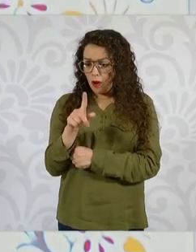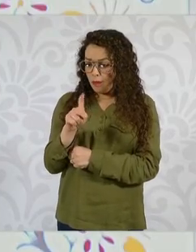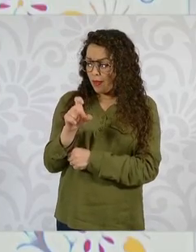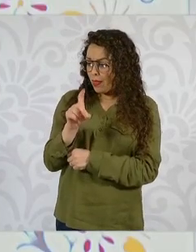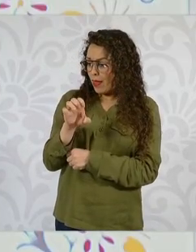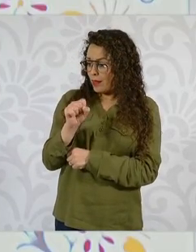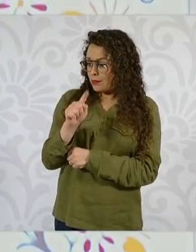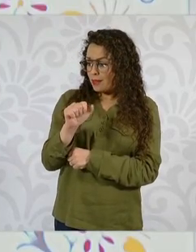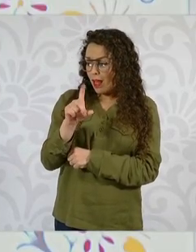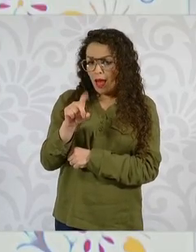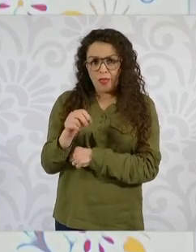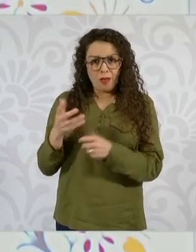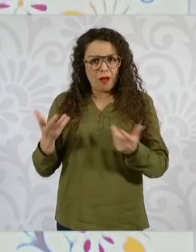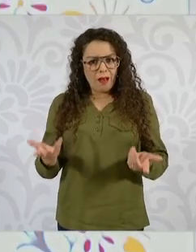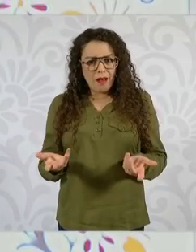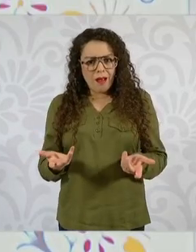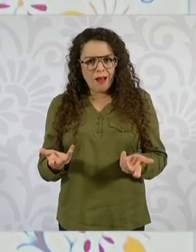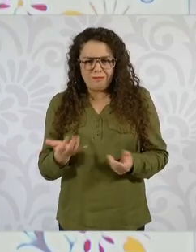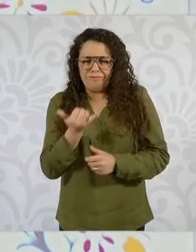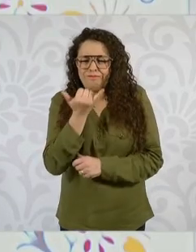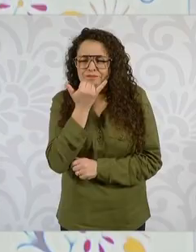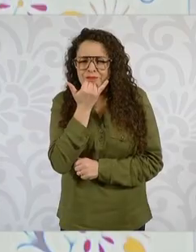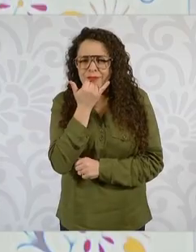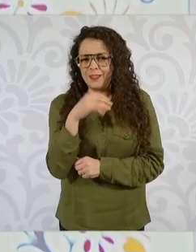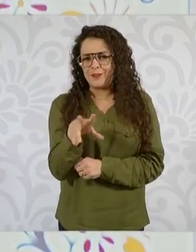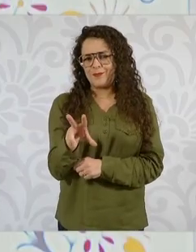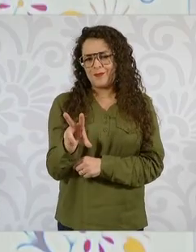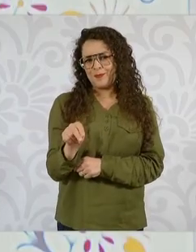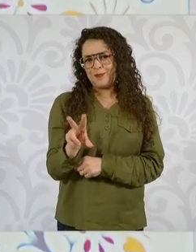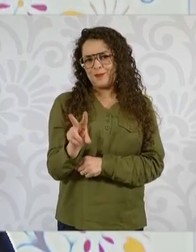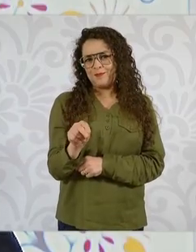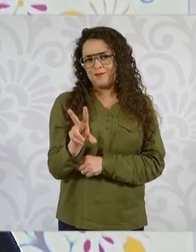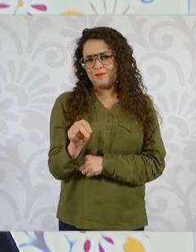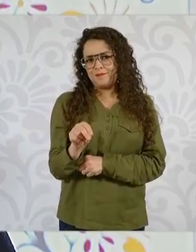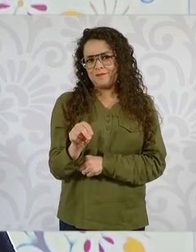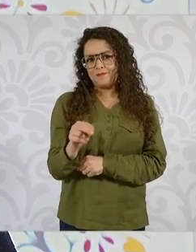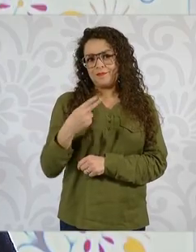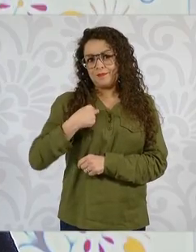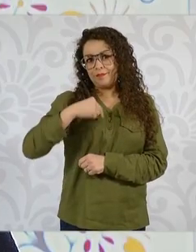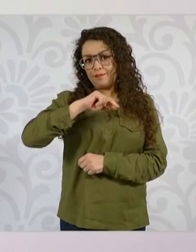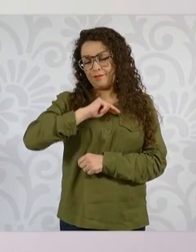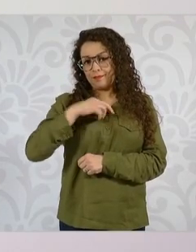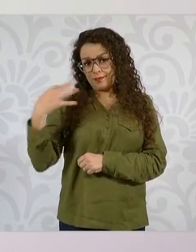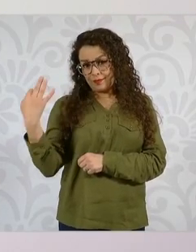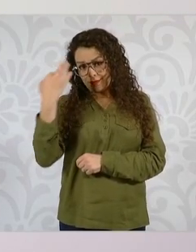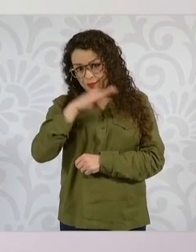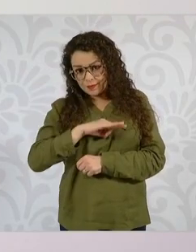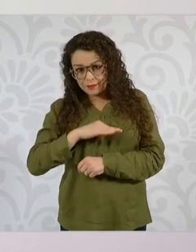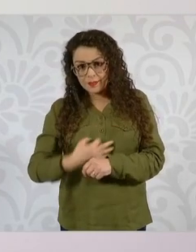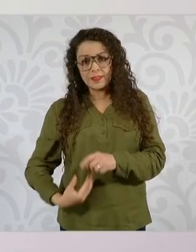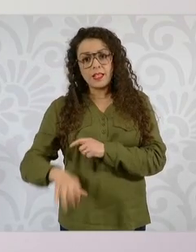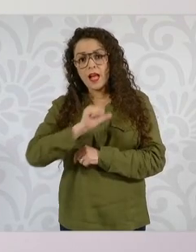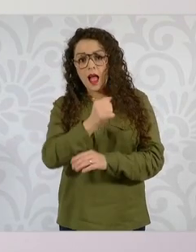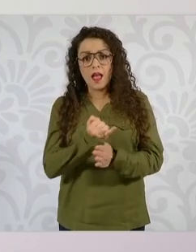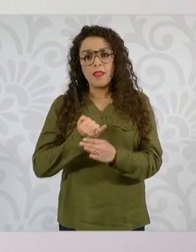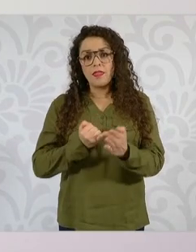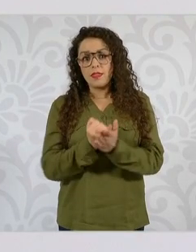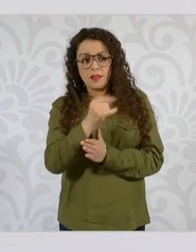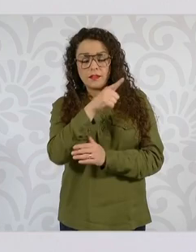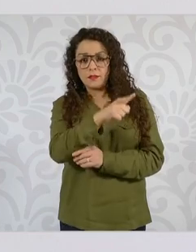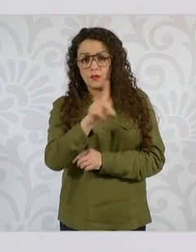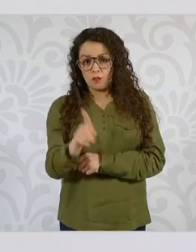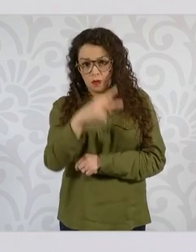sencillamente nosotros no podemos ir contra el pueblo de México y eso está en el artículo 39 de la